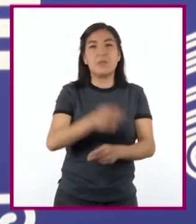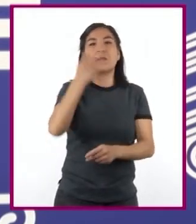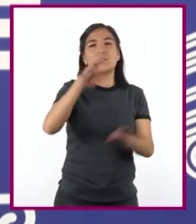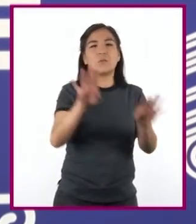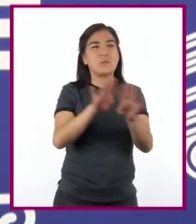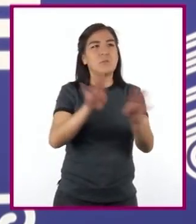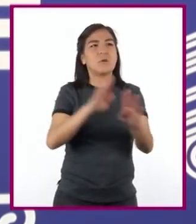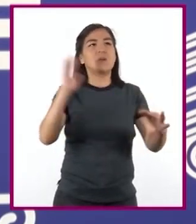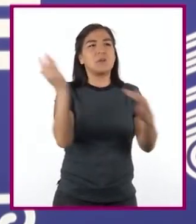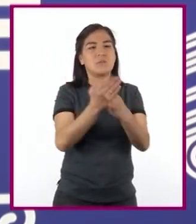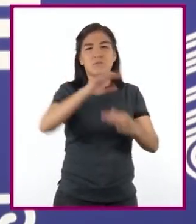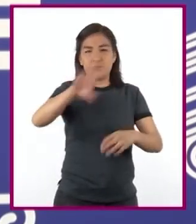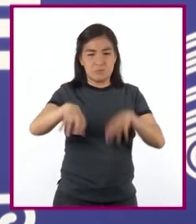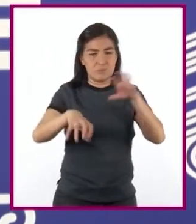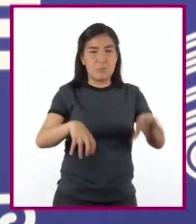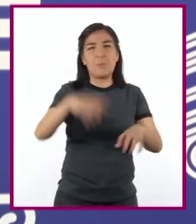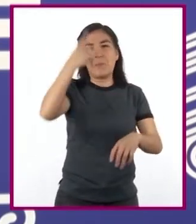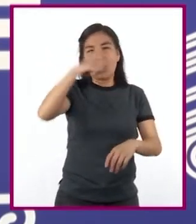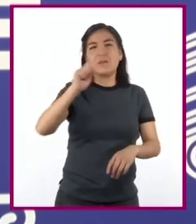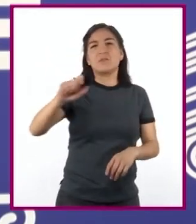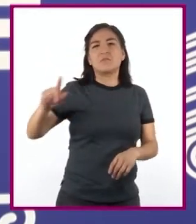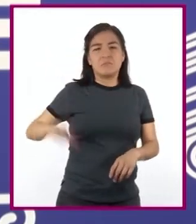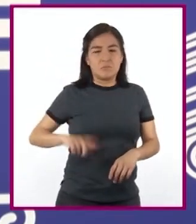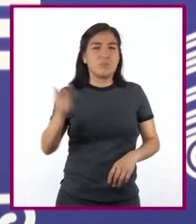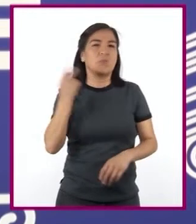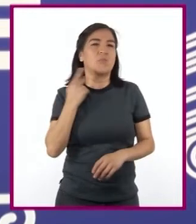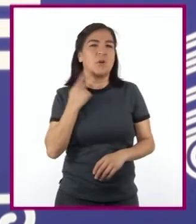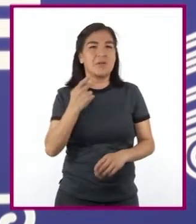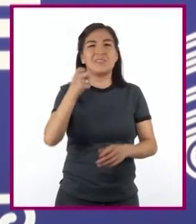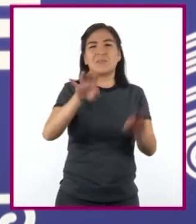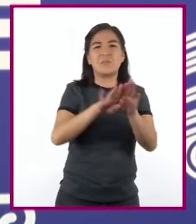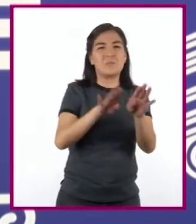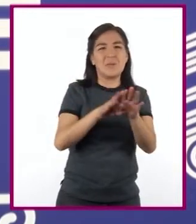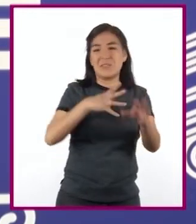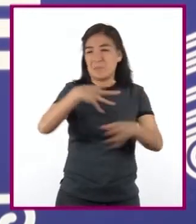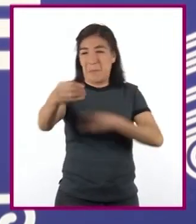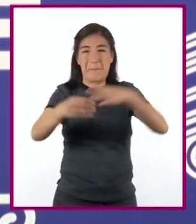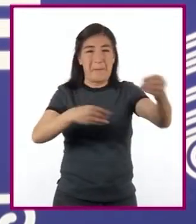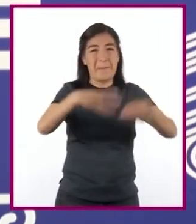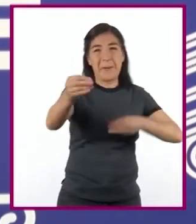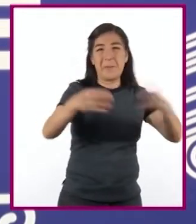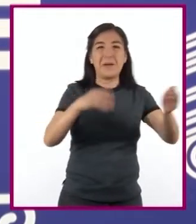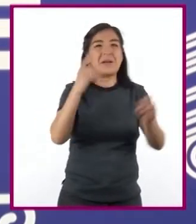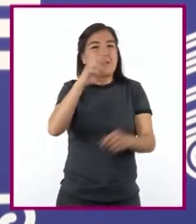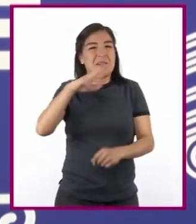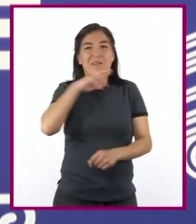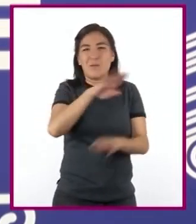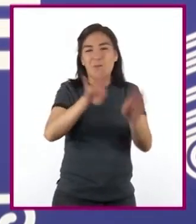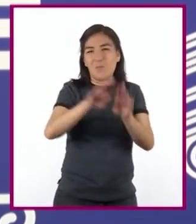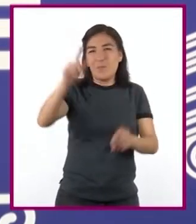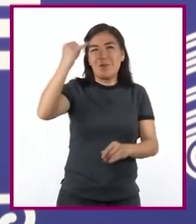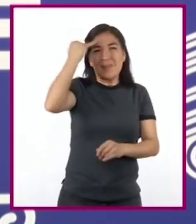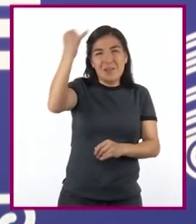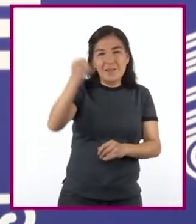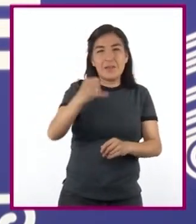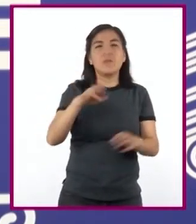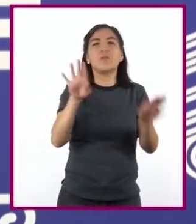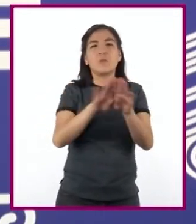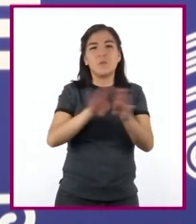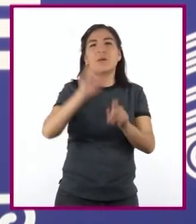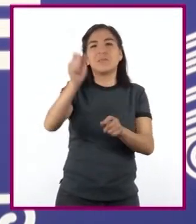división de poderes se propagaron rápidamente en las colonias españolas de América. Llegaban a través